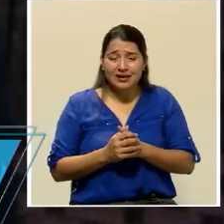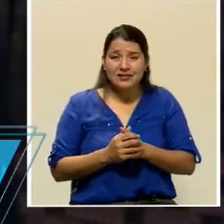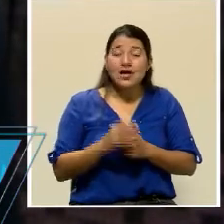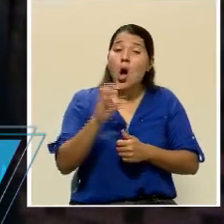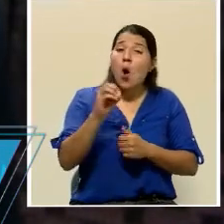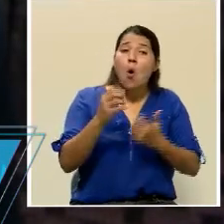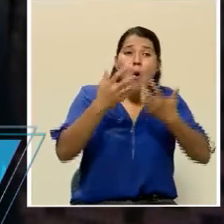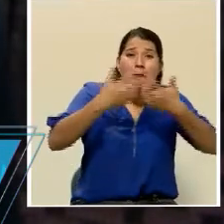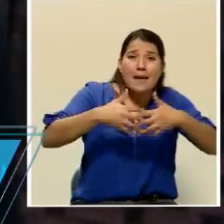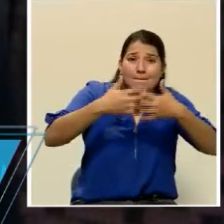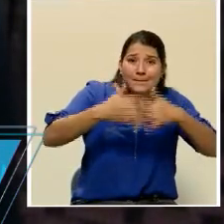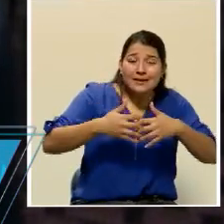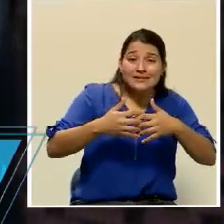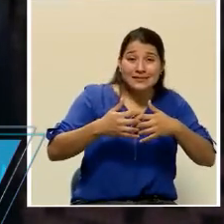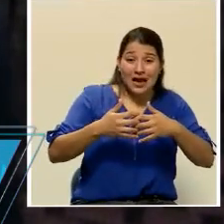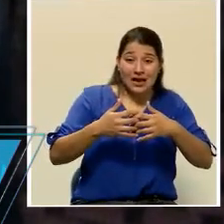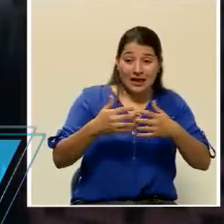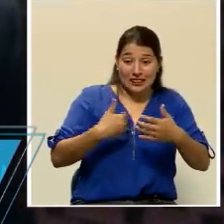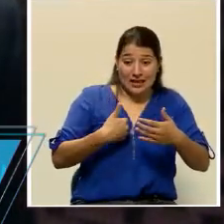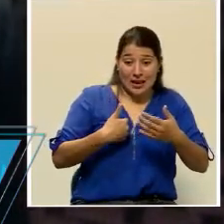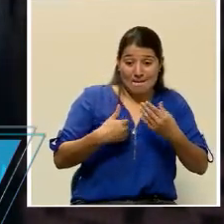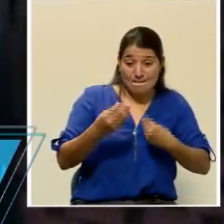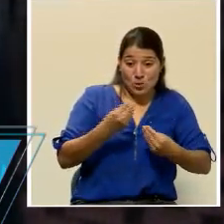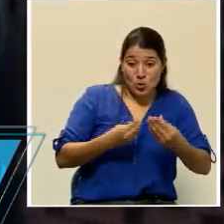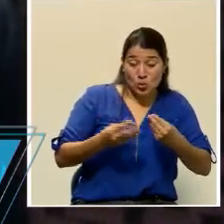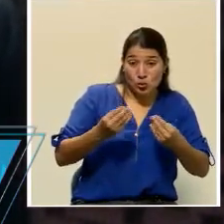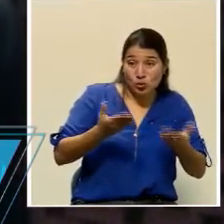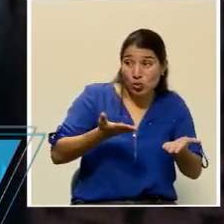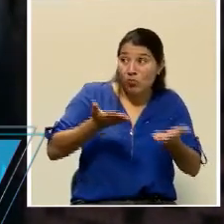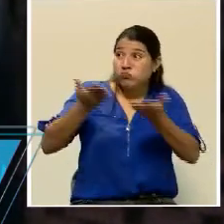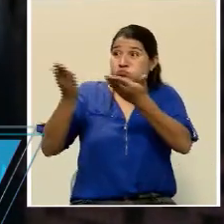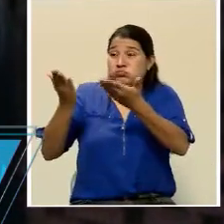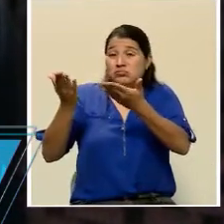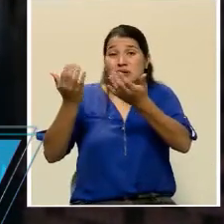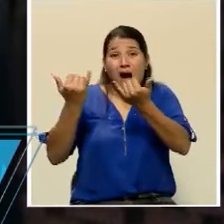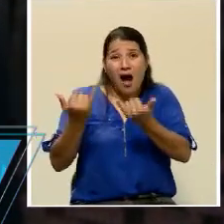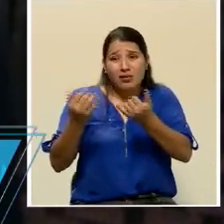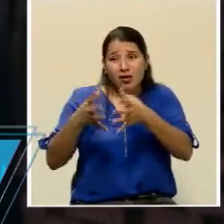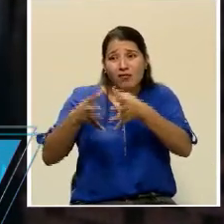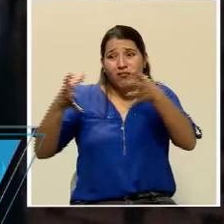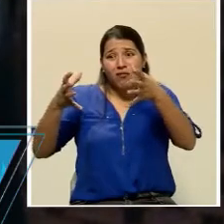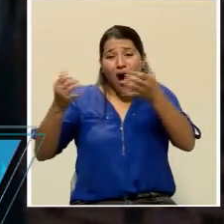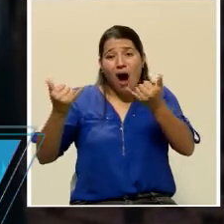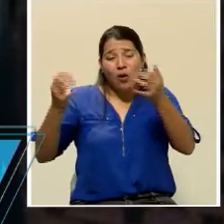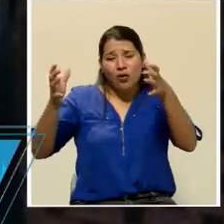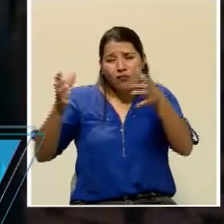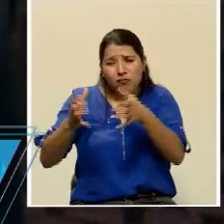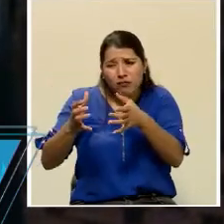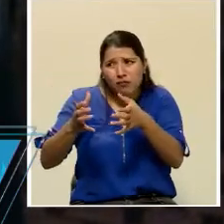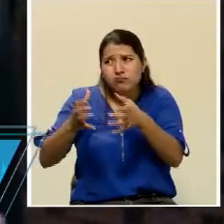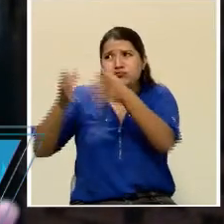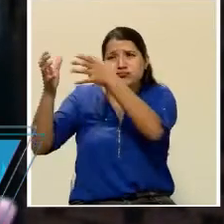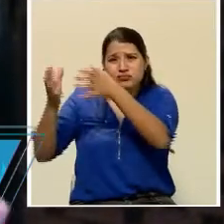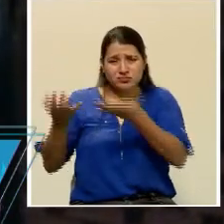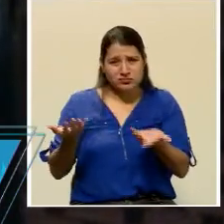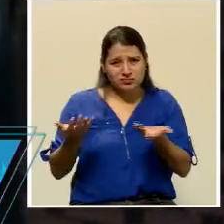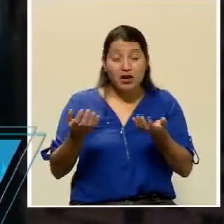nuestras empresas exportadoras están exportando menos, que estamos produciendo menos, que hay ya mucha gente que lleva 4 meses de